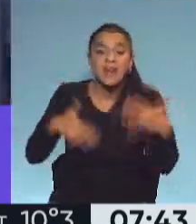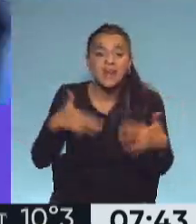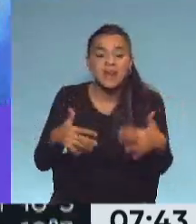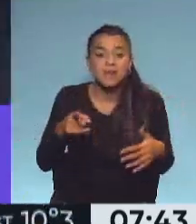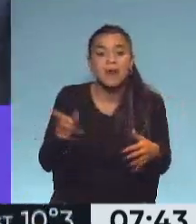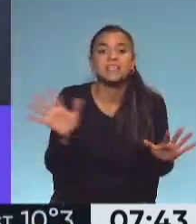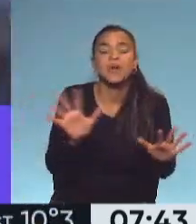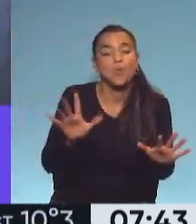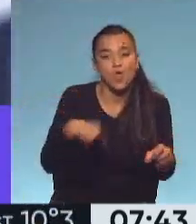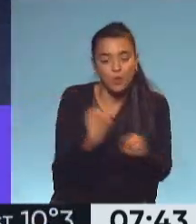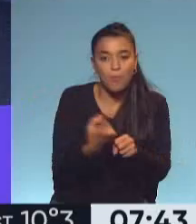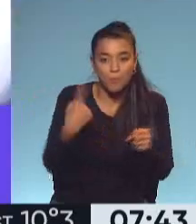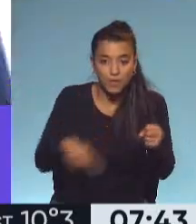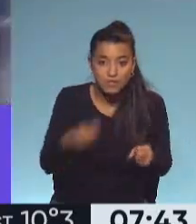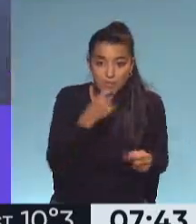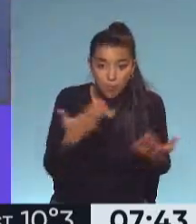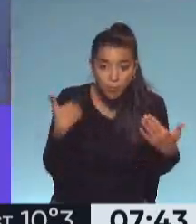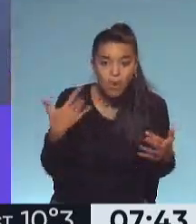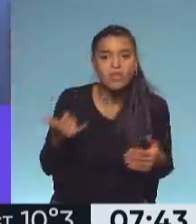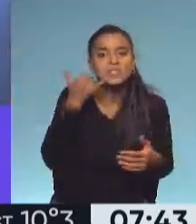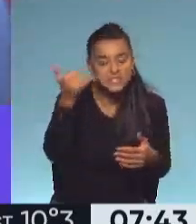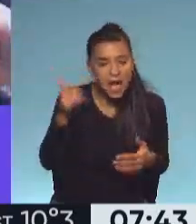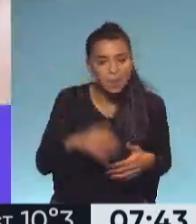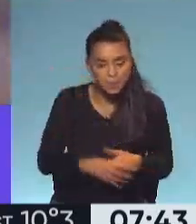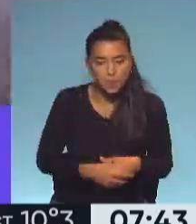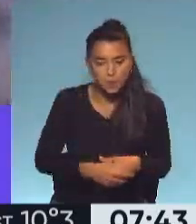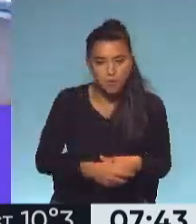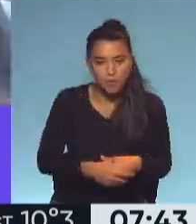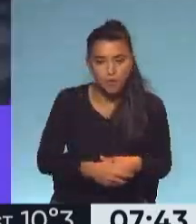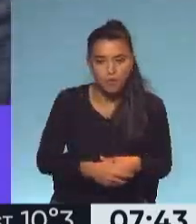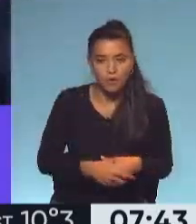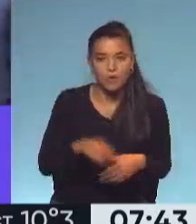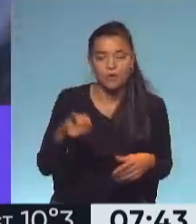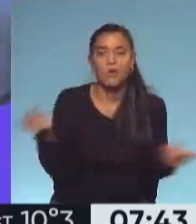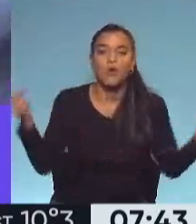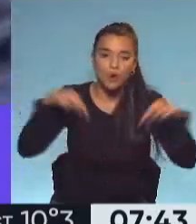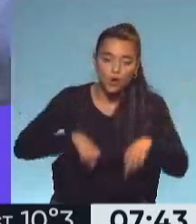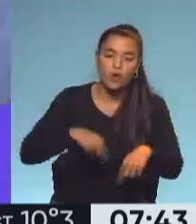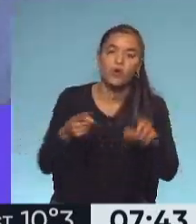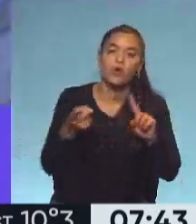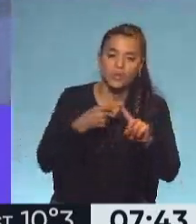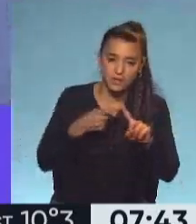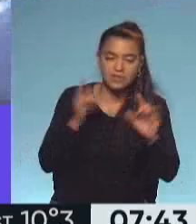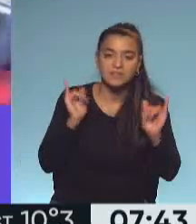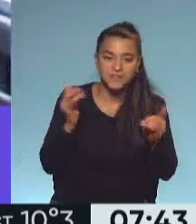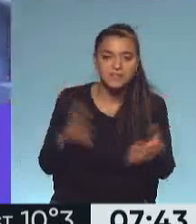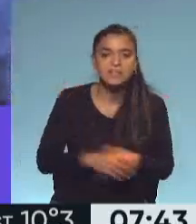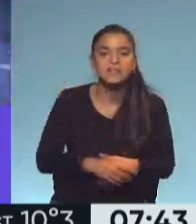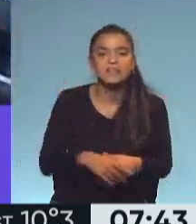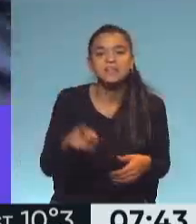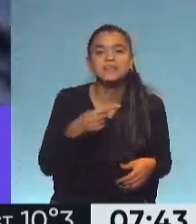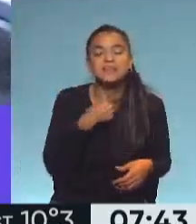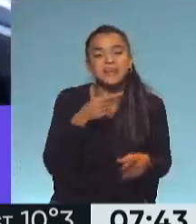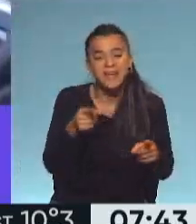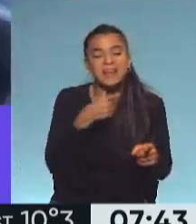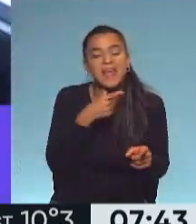que lo salude. Pero bueno, si puedo, trato de llamar por teléfono y retomo el tema. Cómo no, tratábamos de llegar